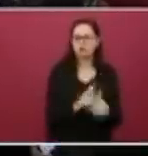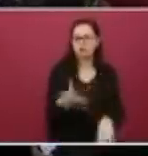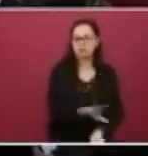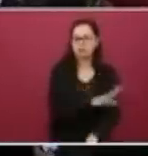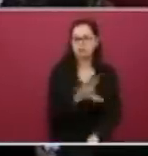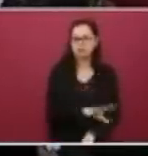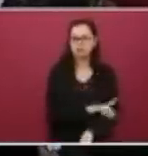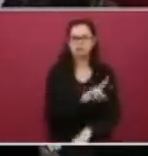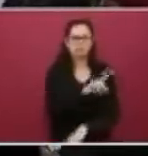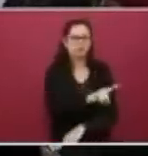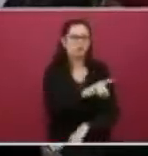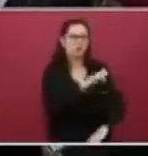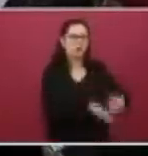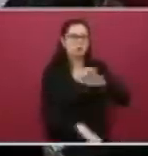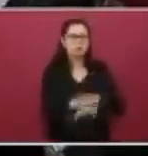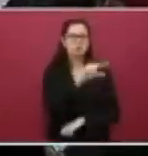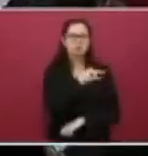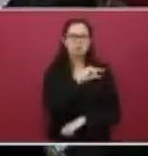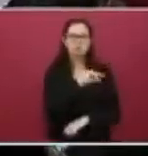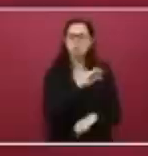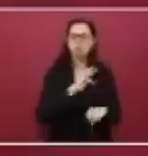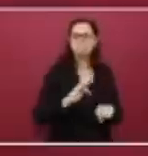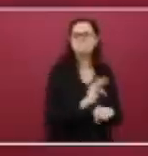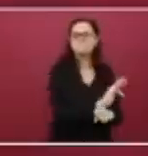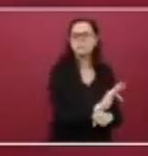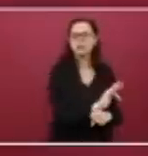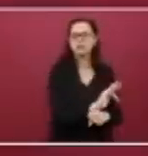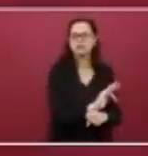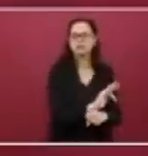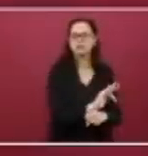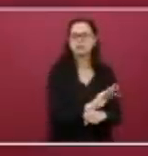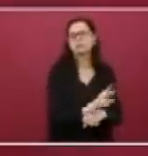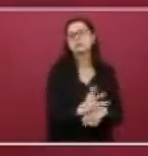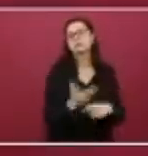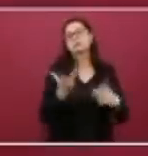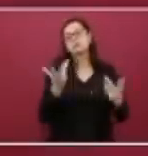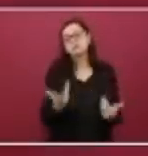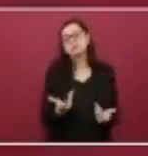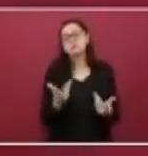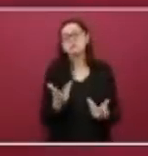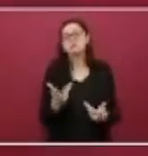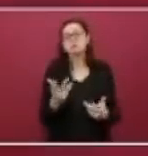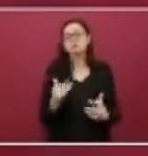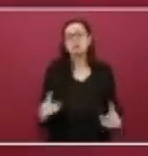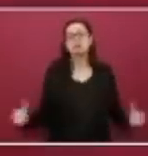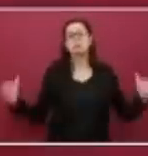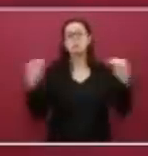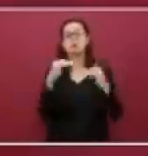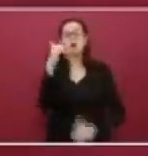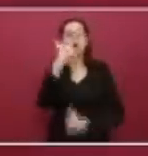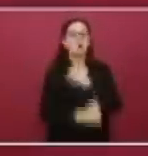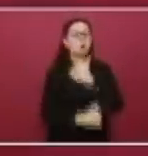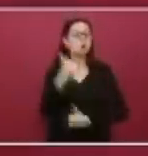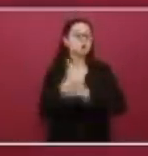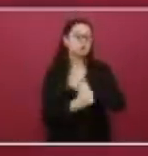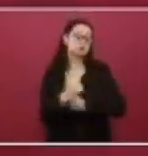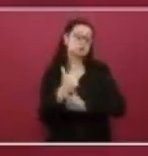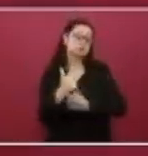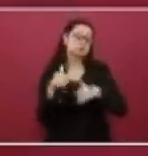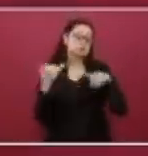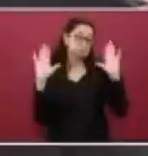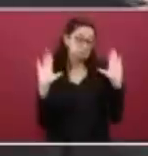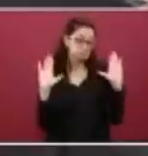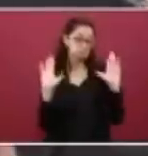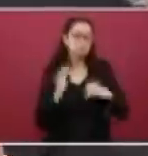comercial que se supone debe competir en un mercado eléctrico en igualdad de condiciones sin embargo